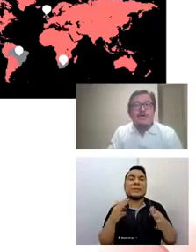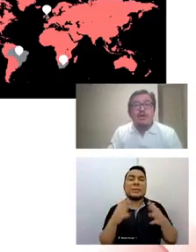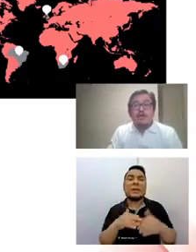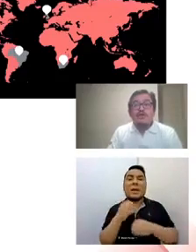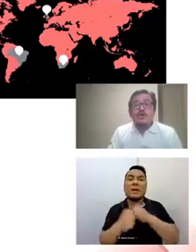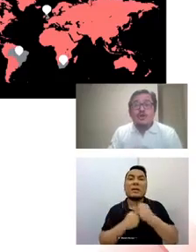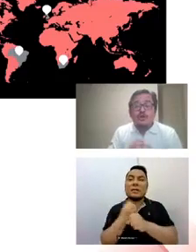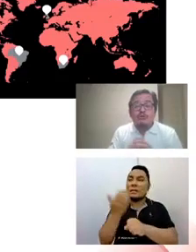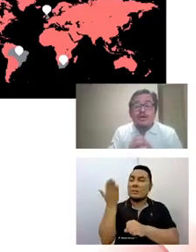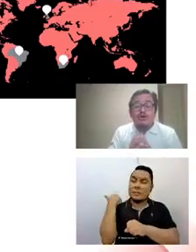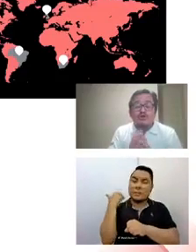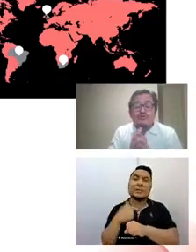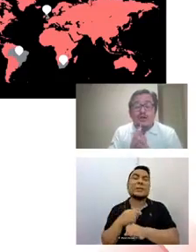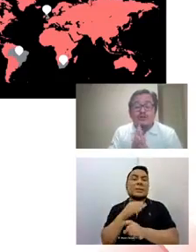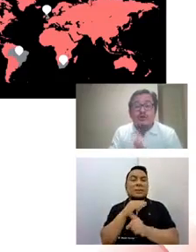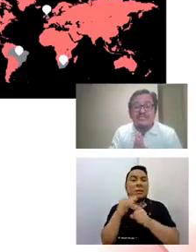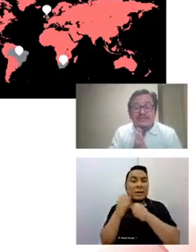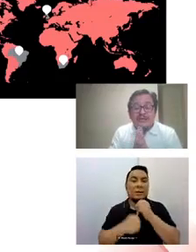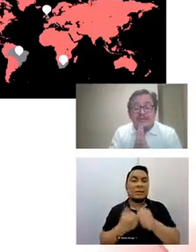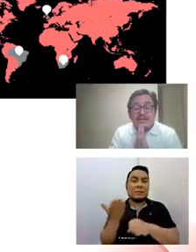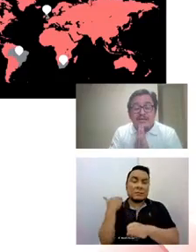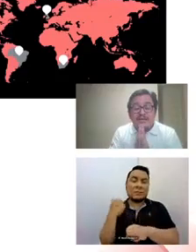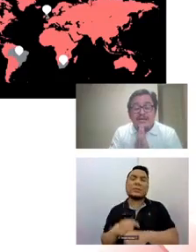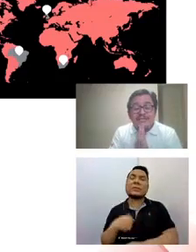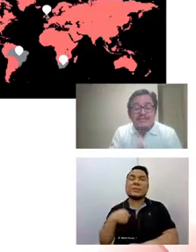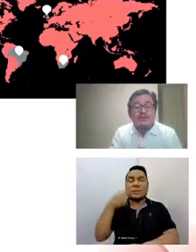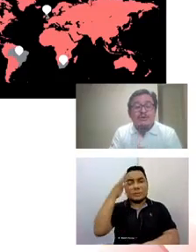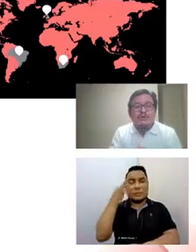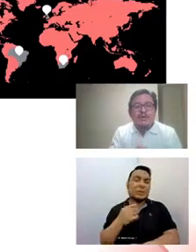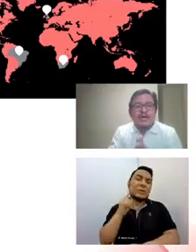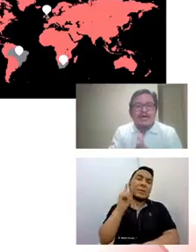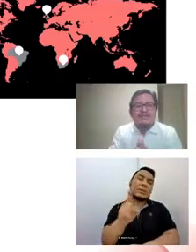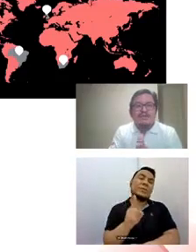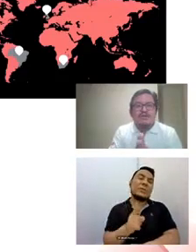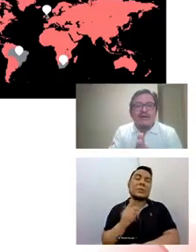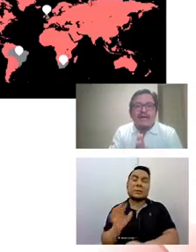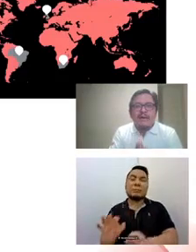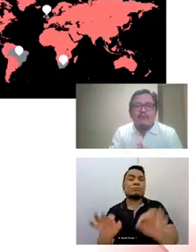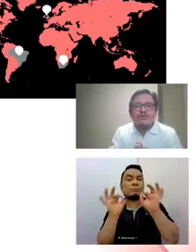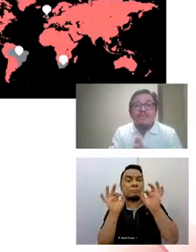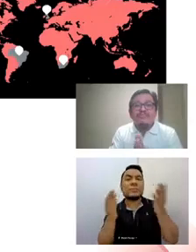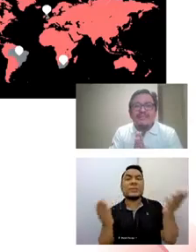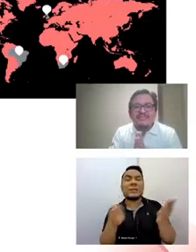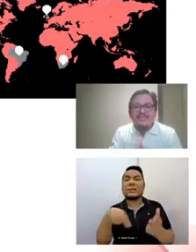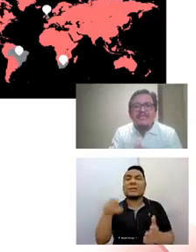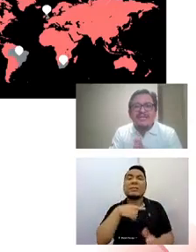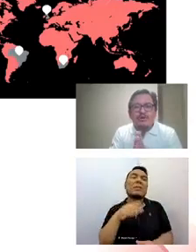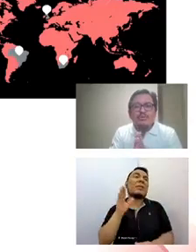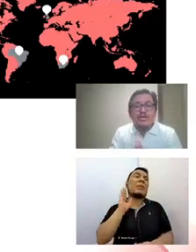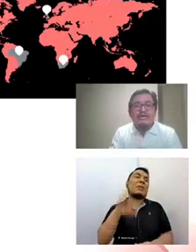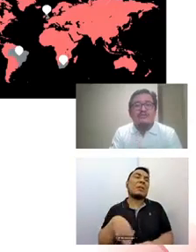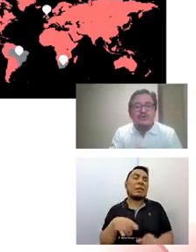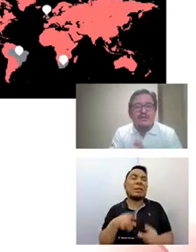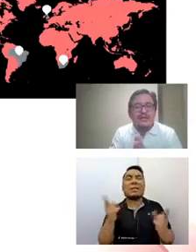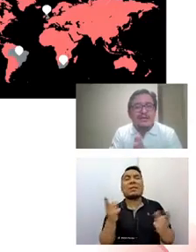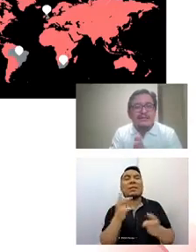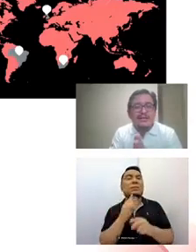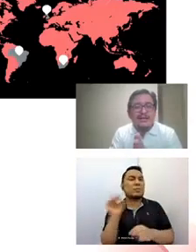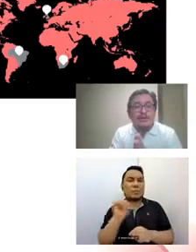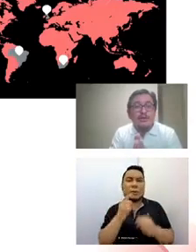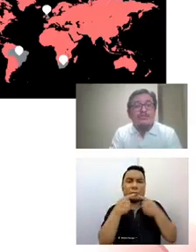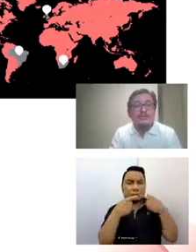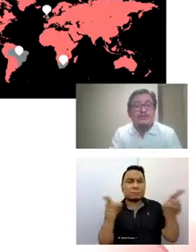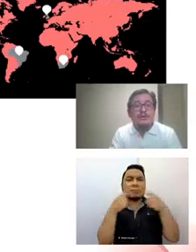año pasado y a finales del año pasado. Yo creo que uno de los factores de éxito es que no bajemos la intensidad de la comunicación,